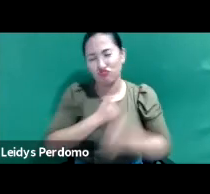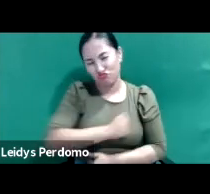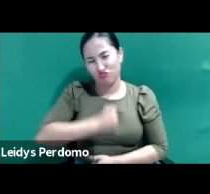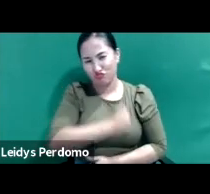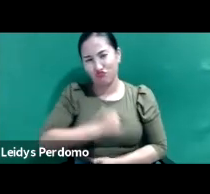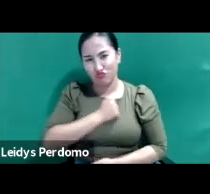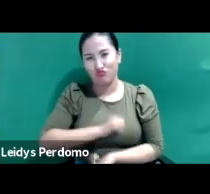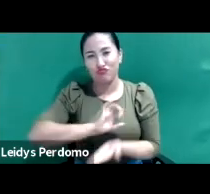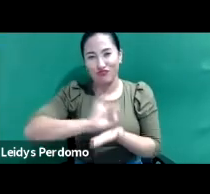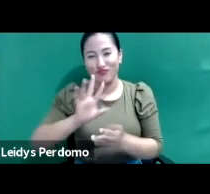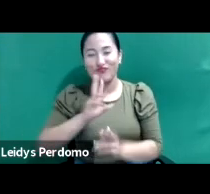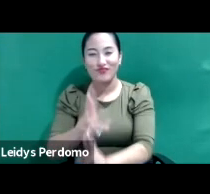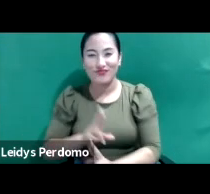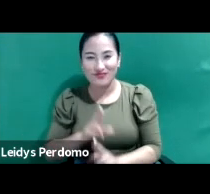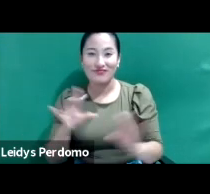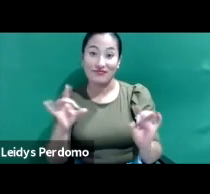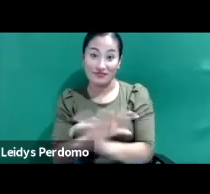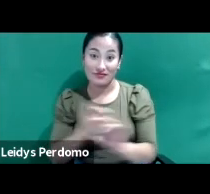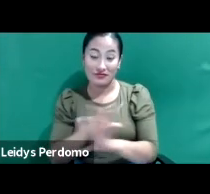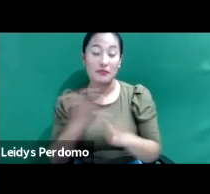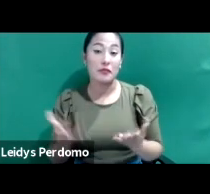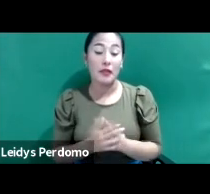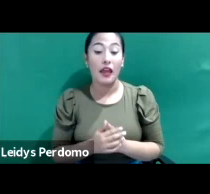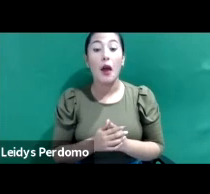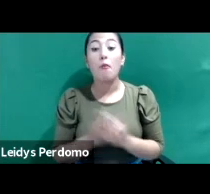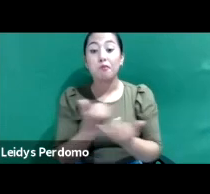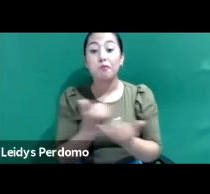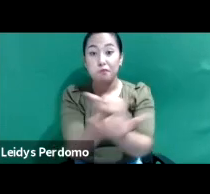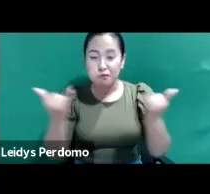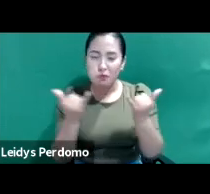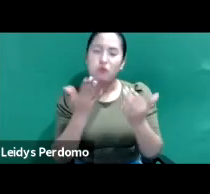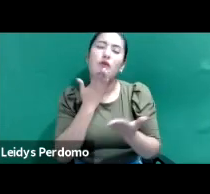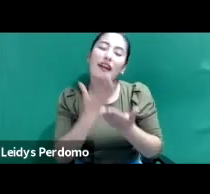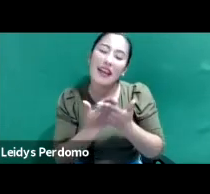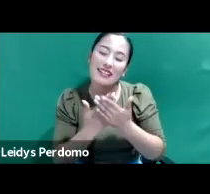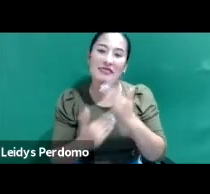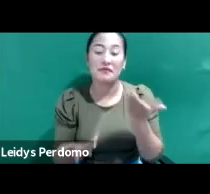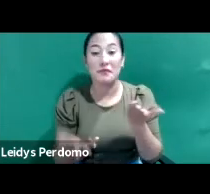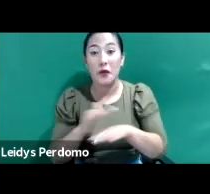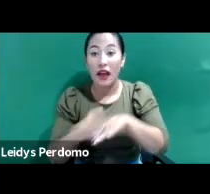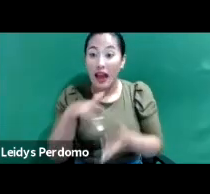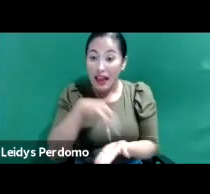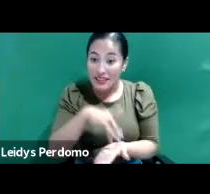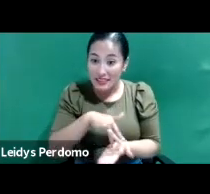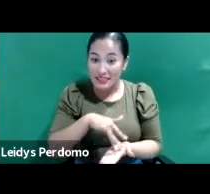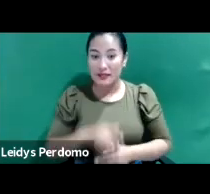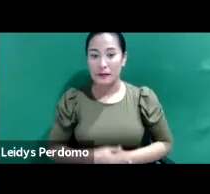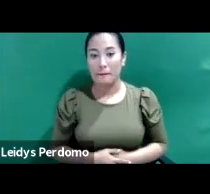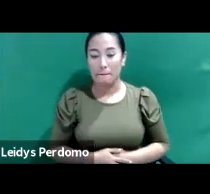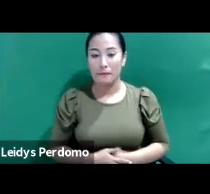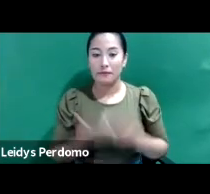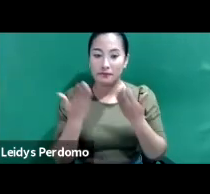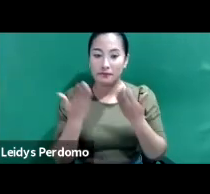una idea de las personas que están con nosotros en este momento. Muchísimas gracias desde México, qué bueno, desde